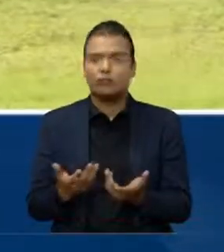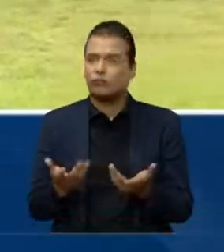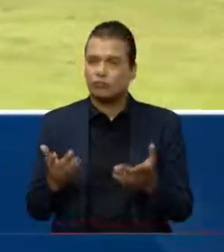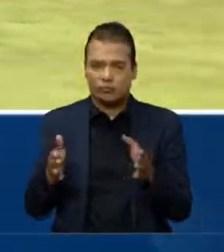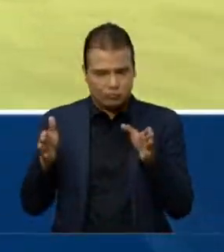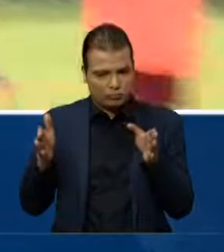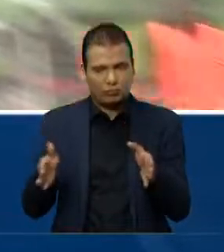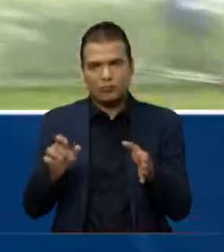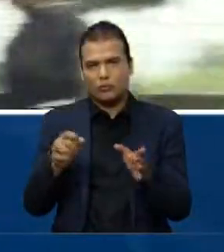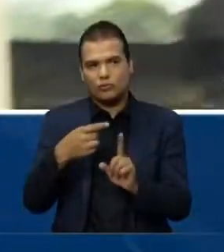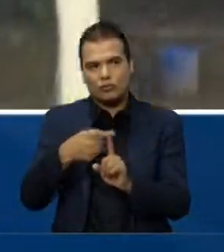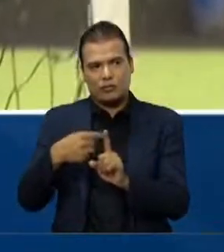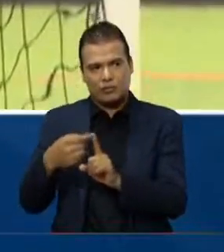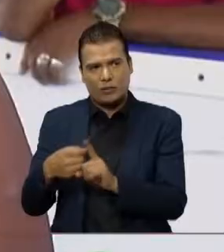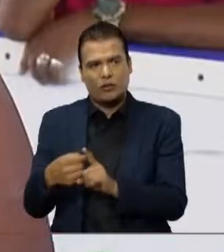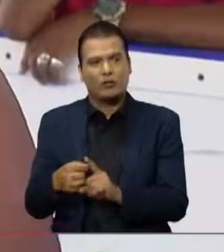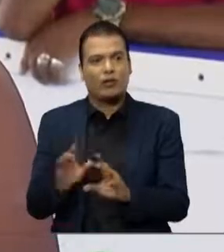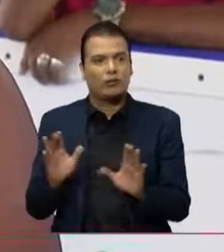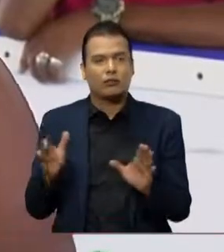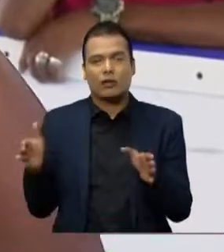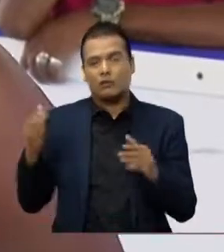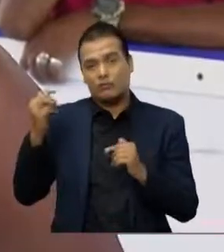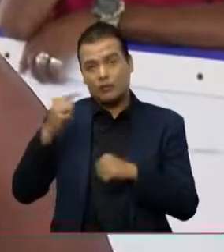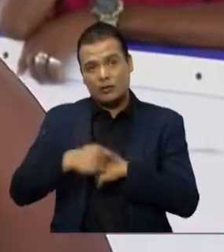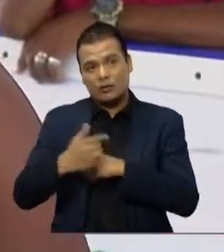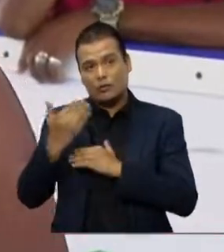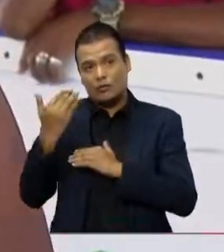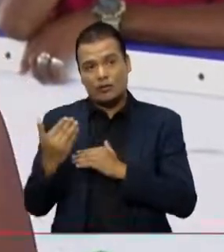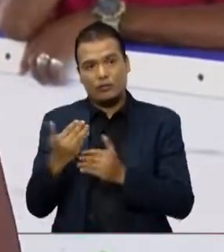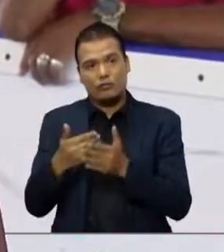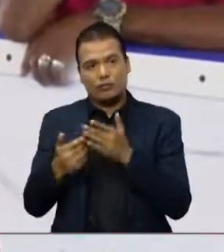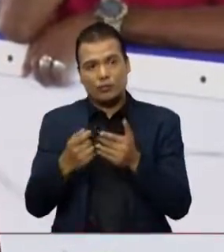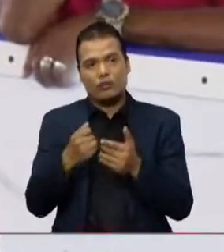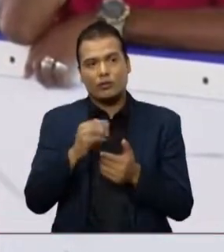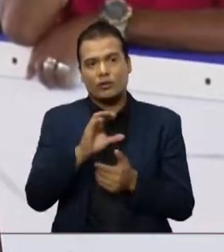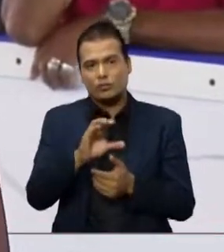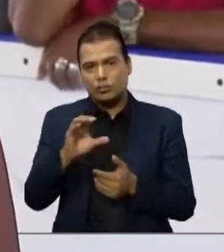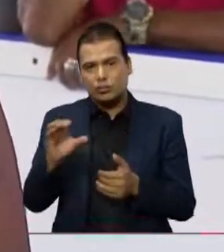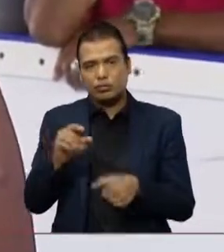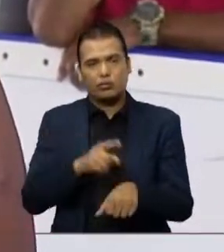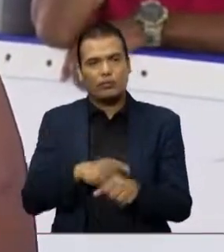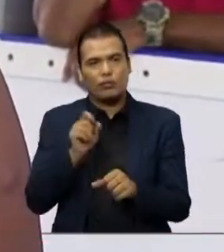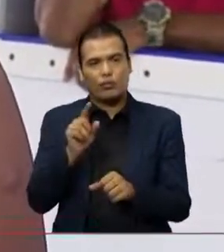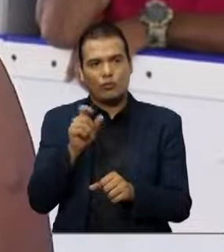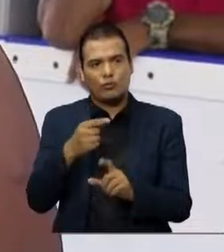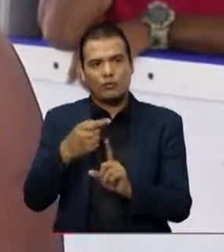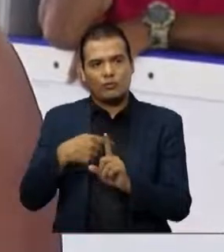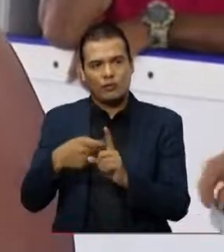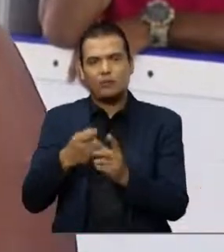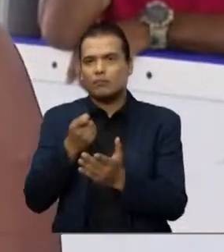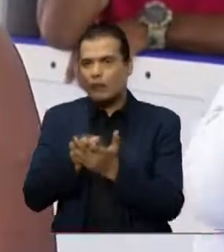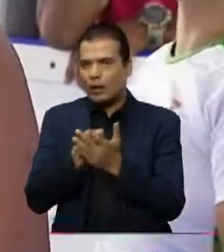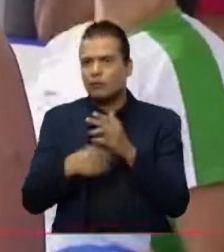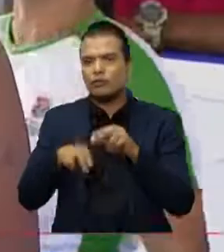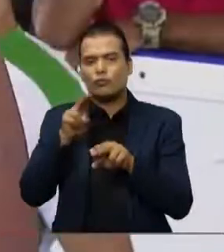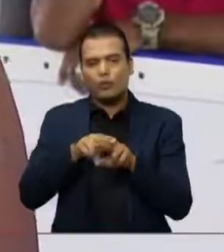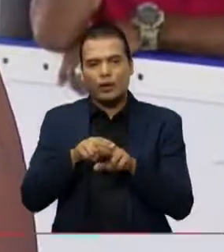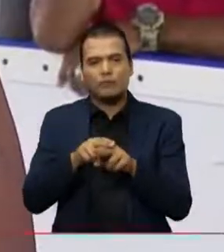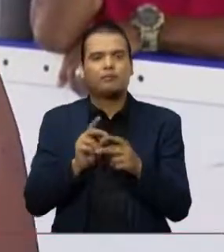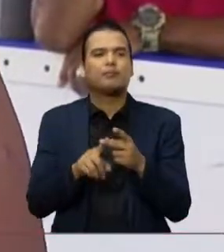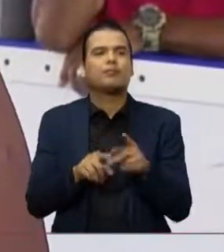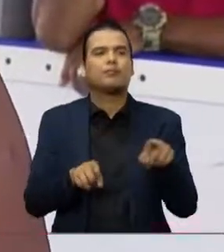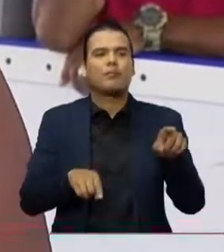y si dura menos, que se les garantice que ellas tengan sus 11 meses de salario, y las que están